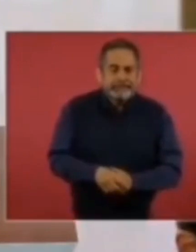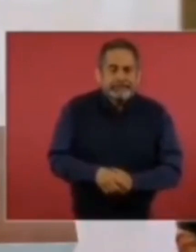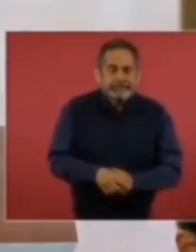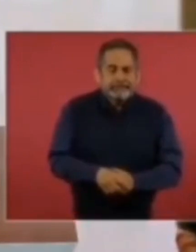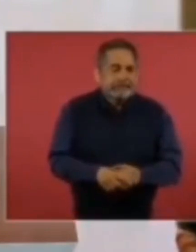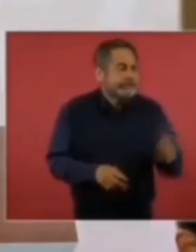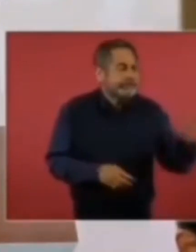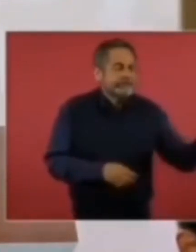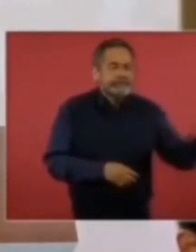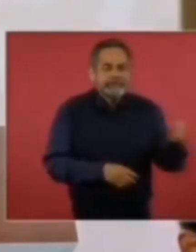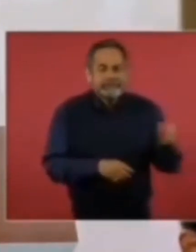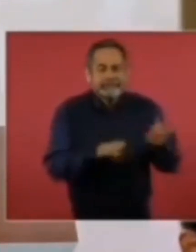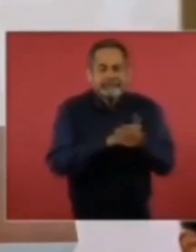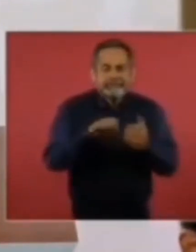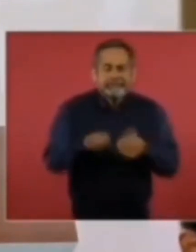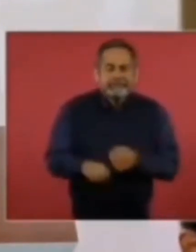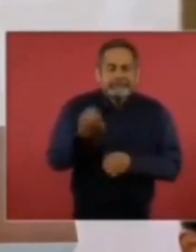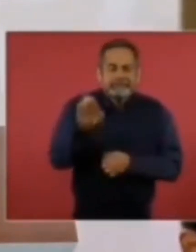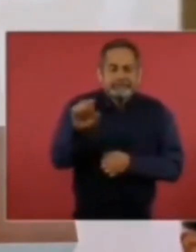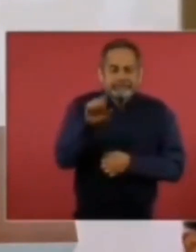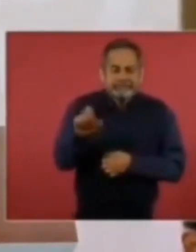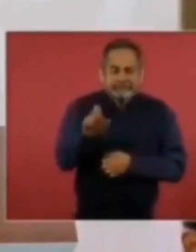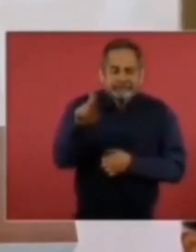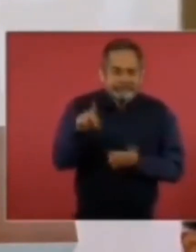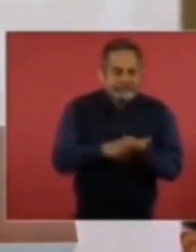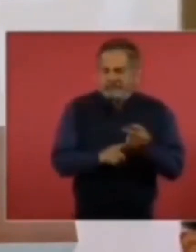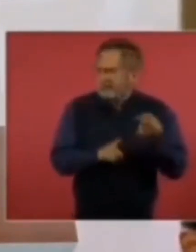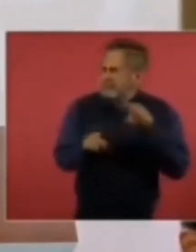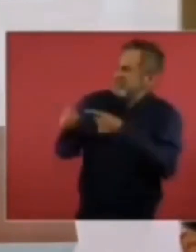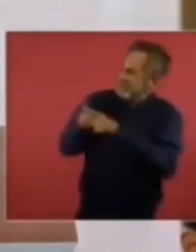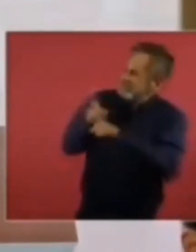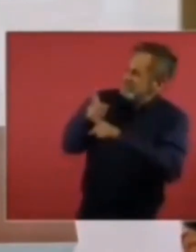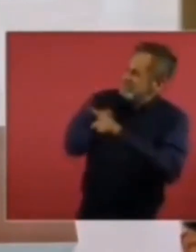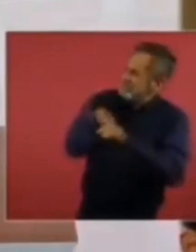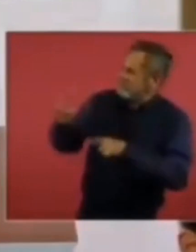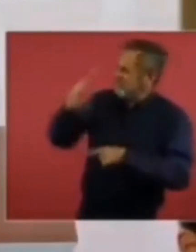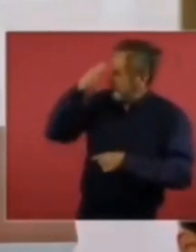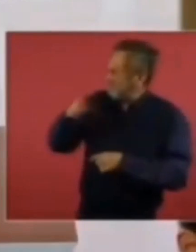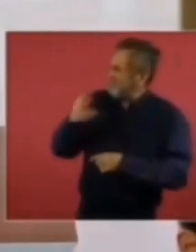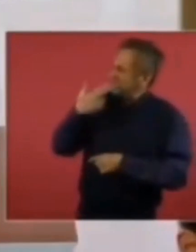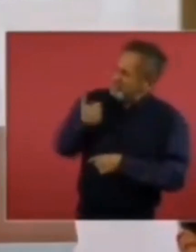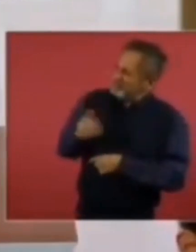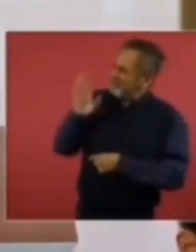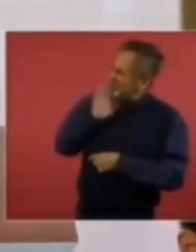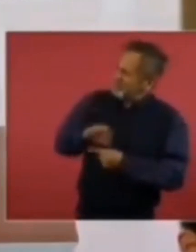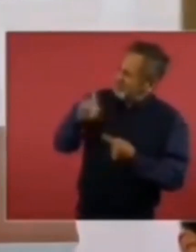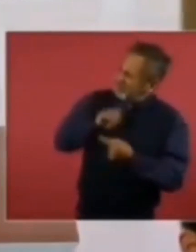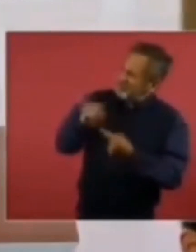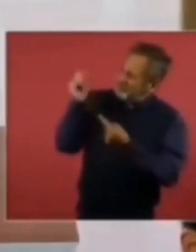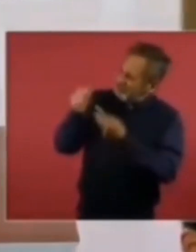a Zedillo, ¿no? Va a decir que ya es una dictadura México.